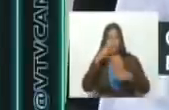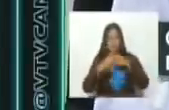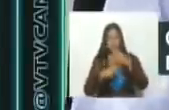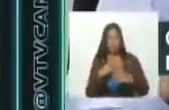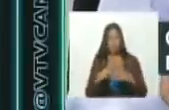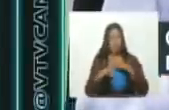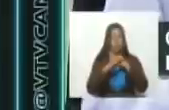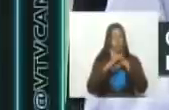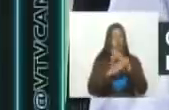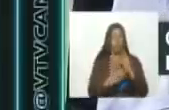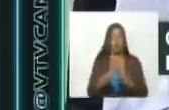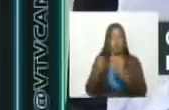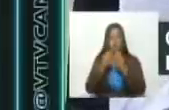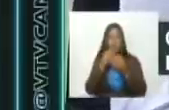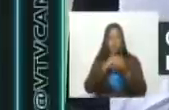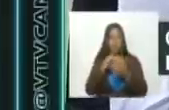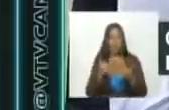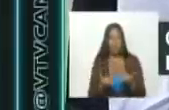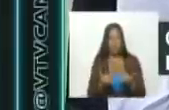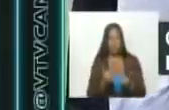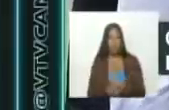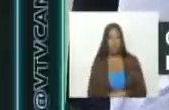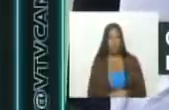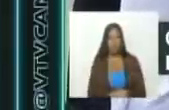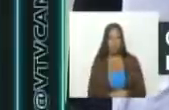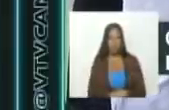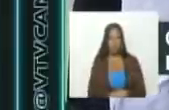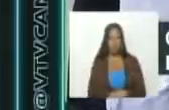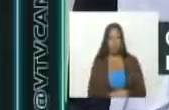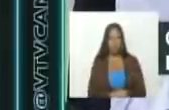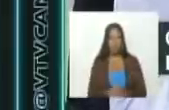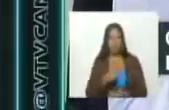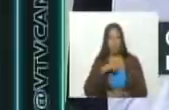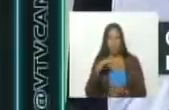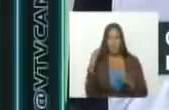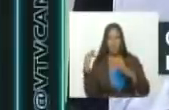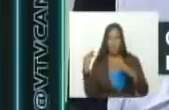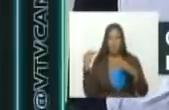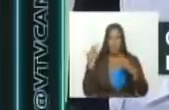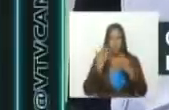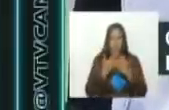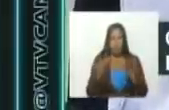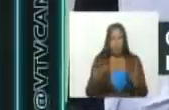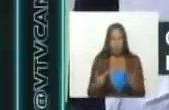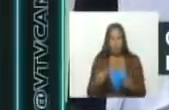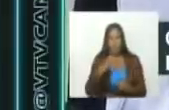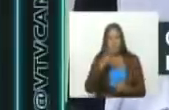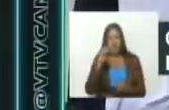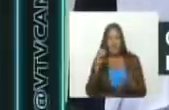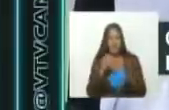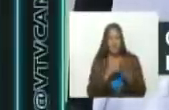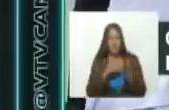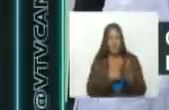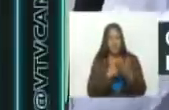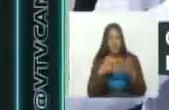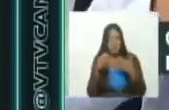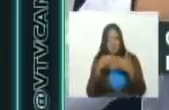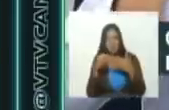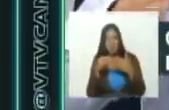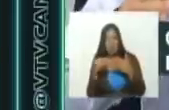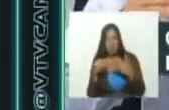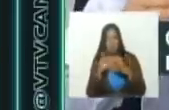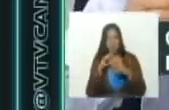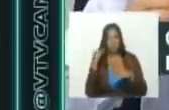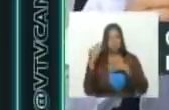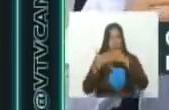de bloqueo económico que impone el imperialismo norteamericano. Nosotros veníamos recibiendo 40 mil millones de dólares de